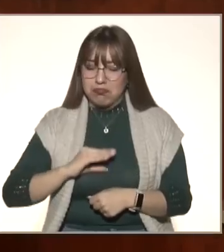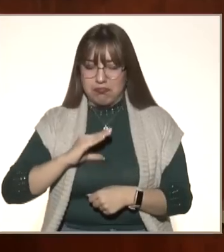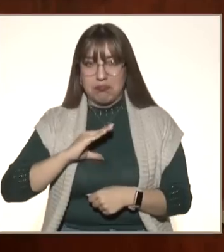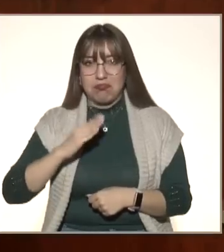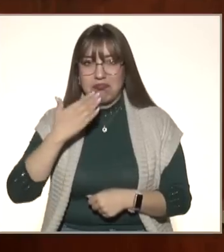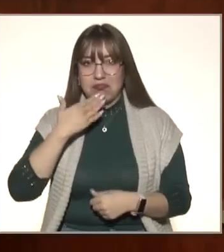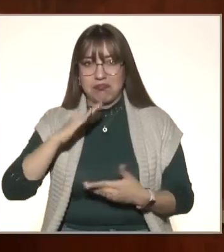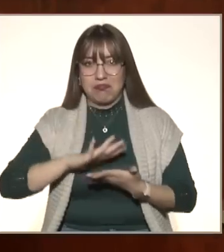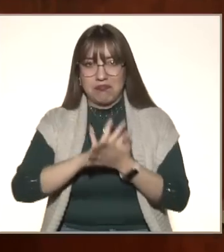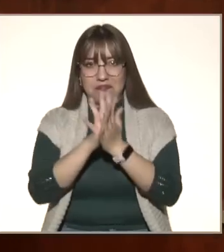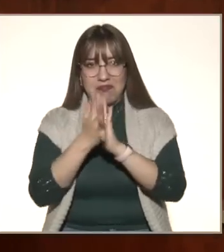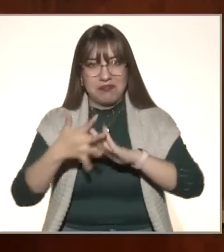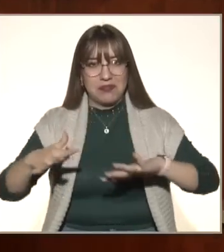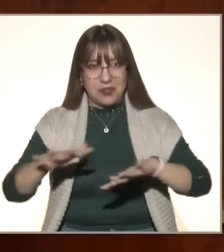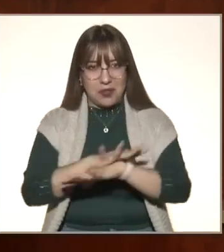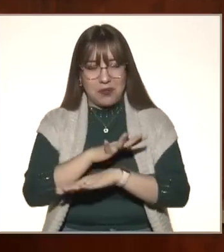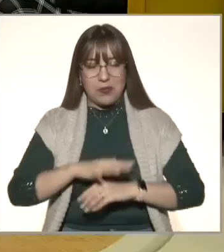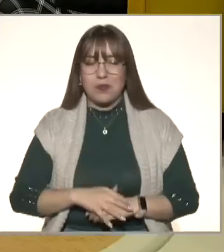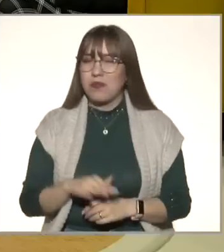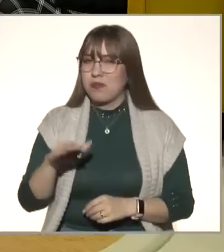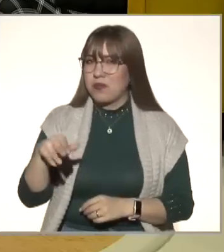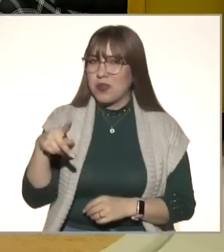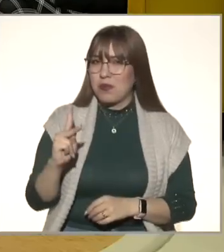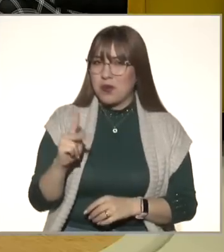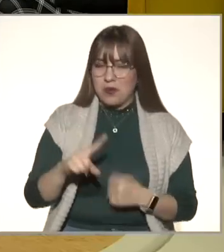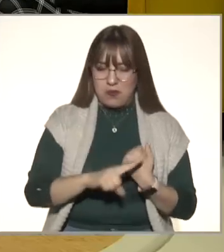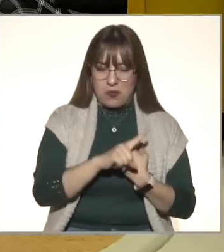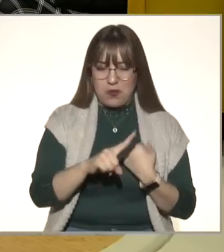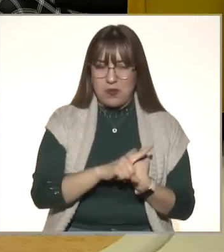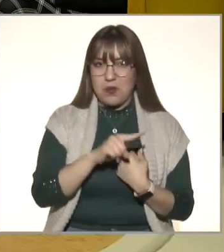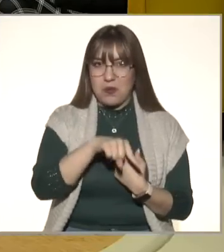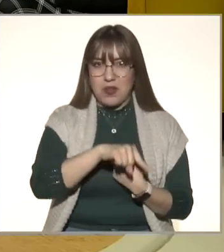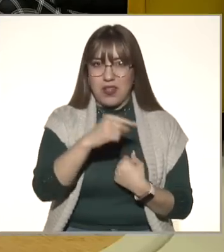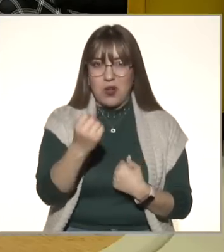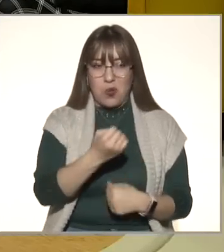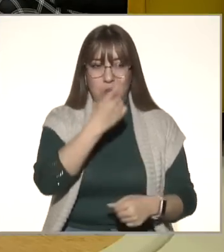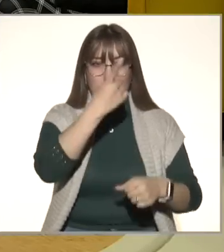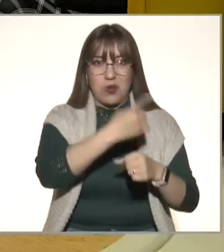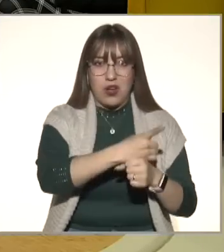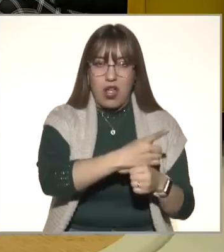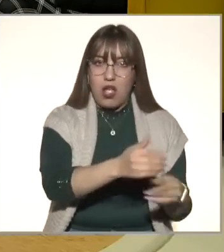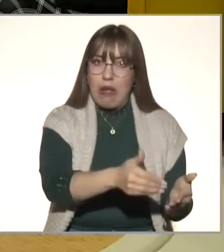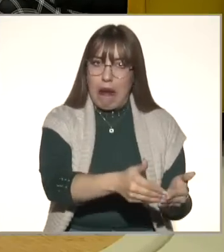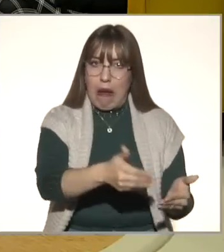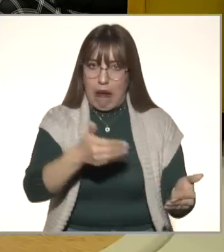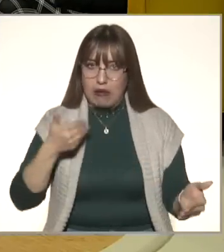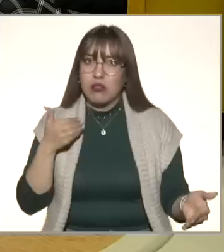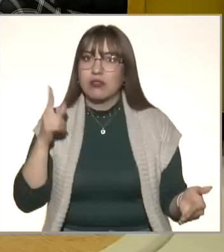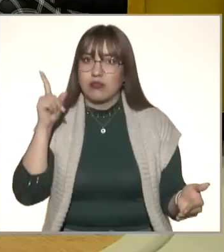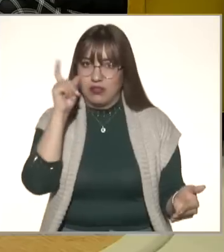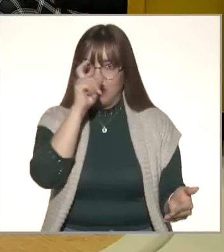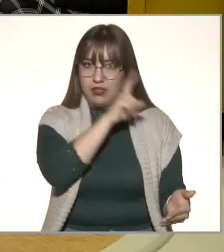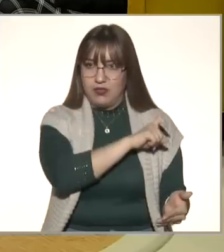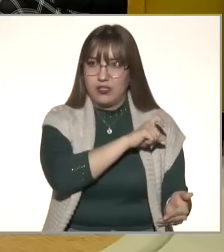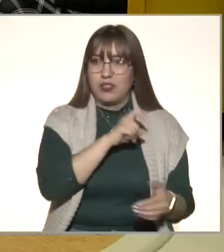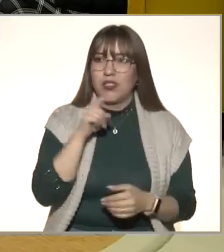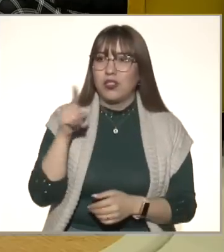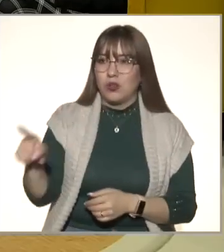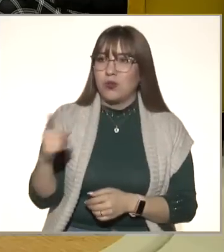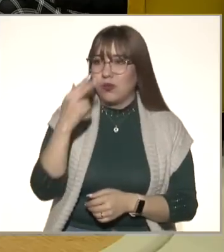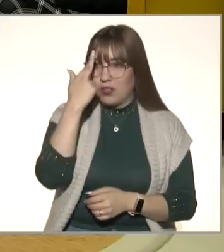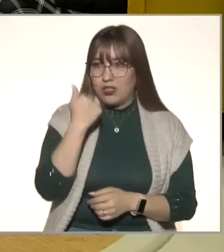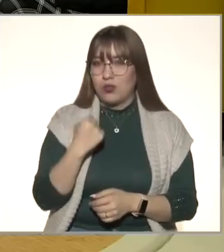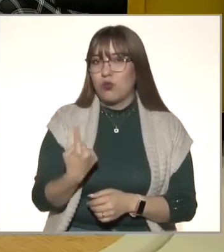cambio. Oye, pero en su momento para ver el conflicto como esta oportunidad de crecimiento está difícil. Y es que, Blanca, tú mencionabas una